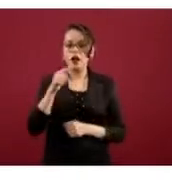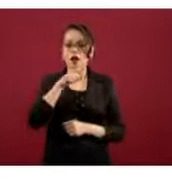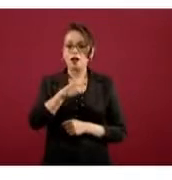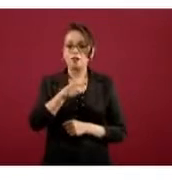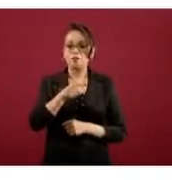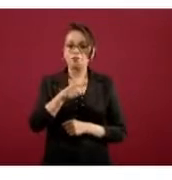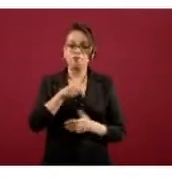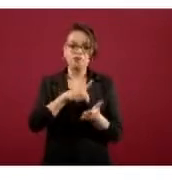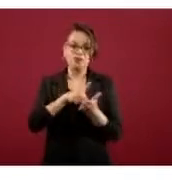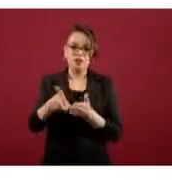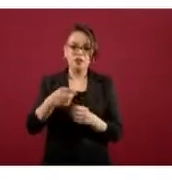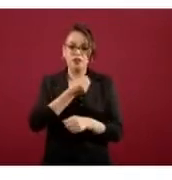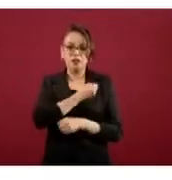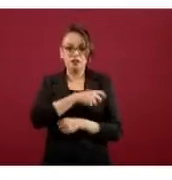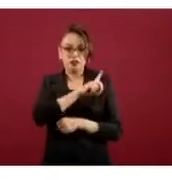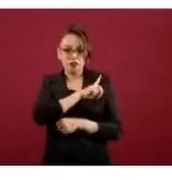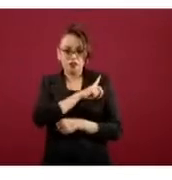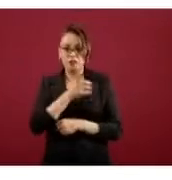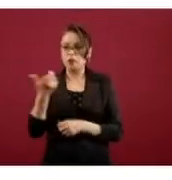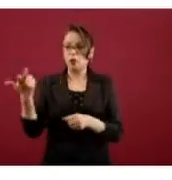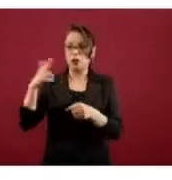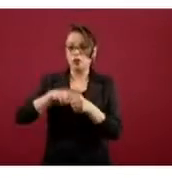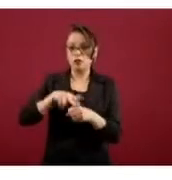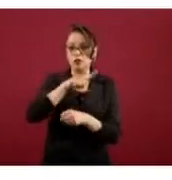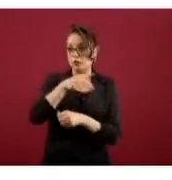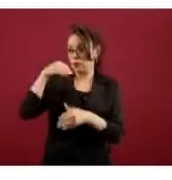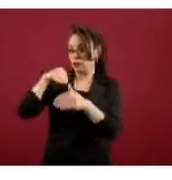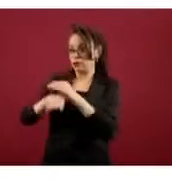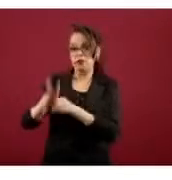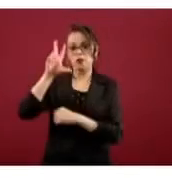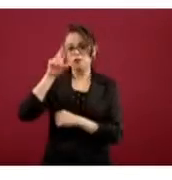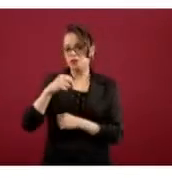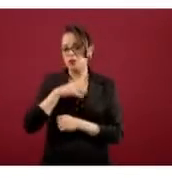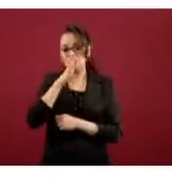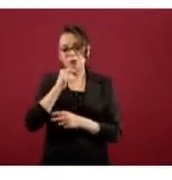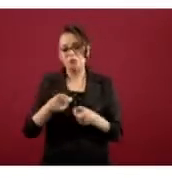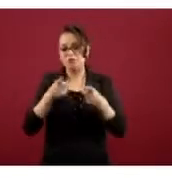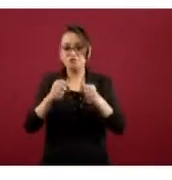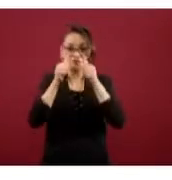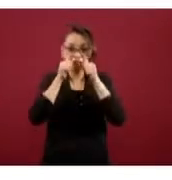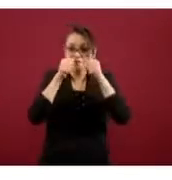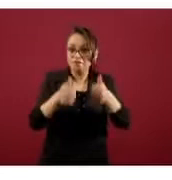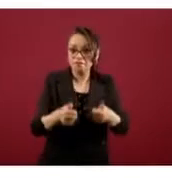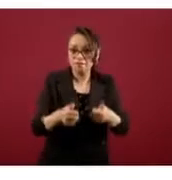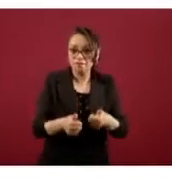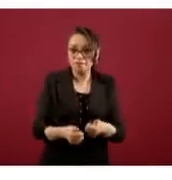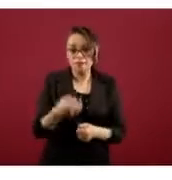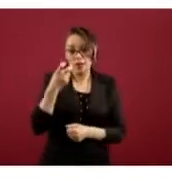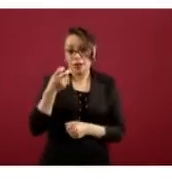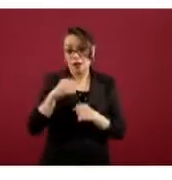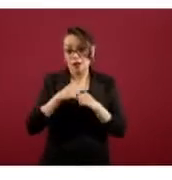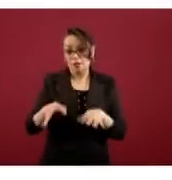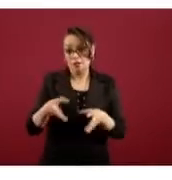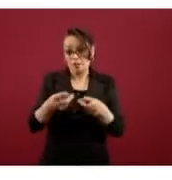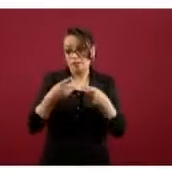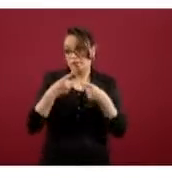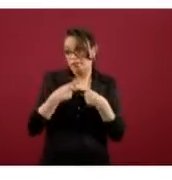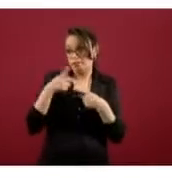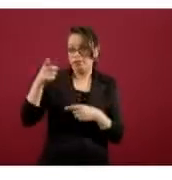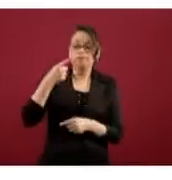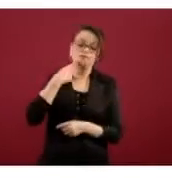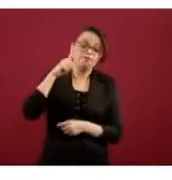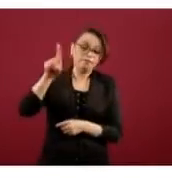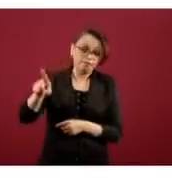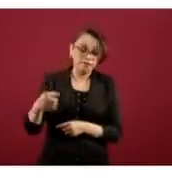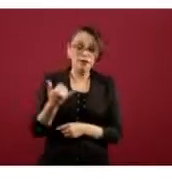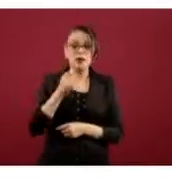de que no, en este hospital no se te va a atender. Ese es el tipo de información que nosotros tenemos en nuestras quejas. También, como ustedes han